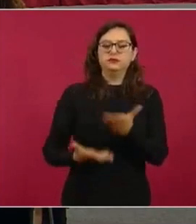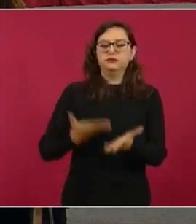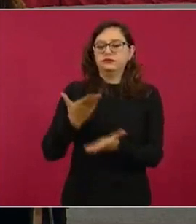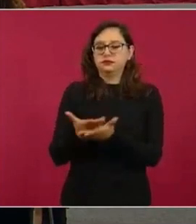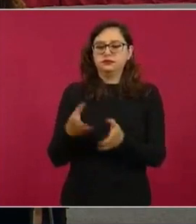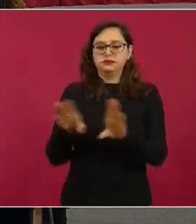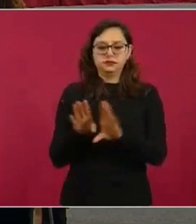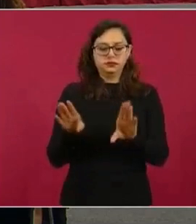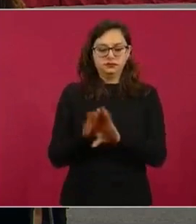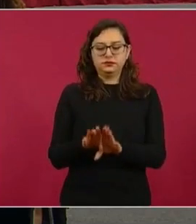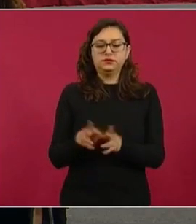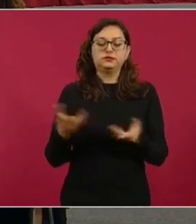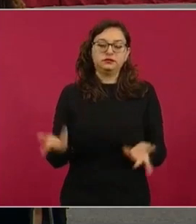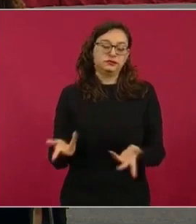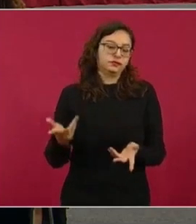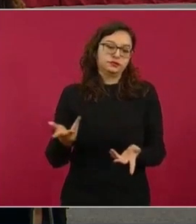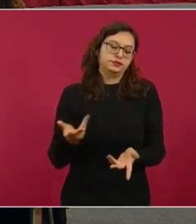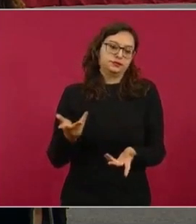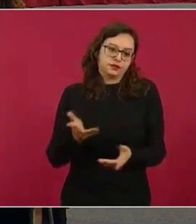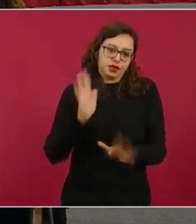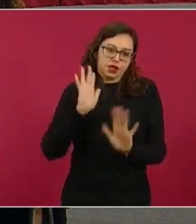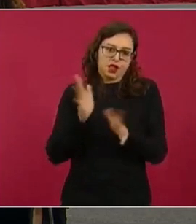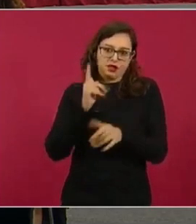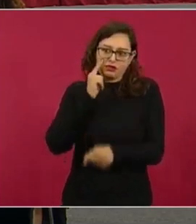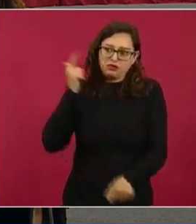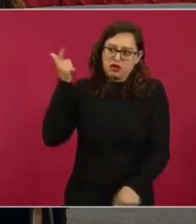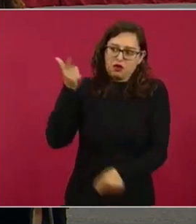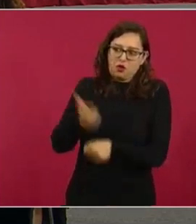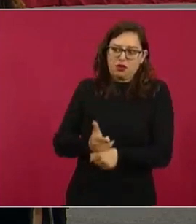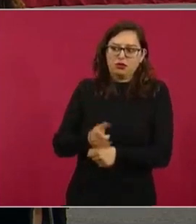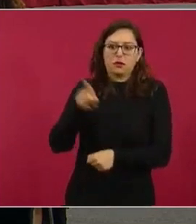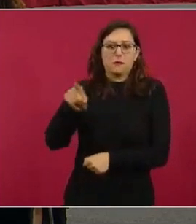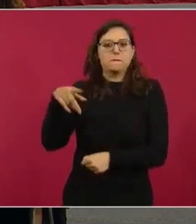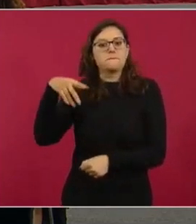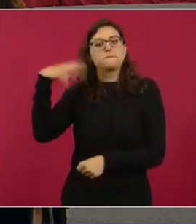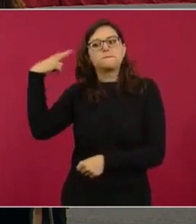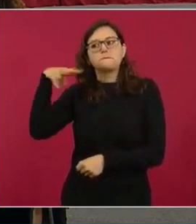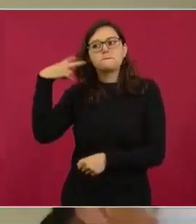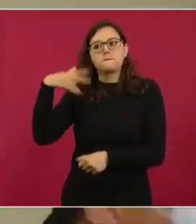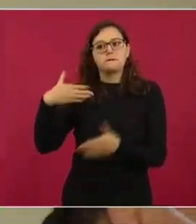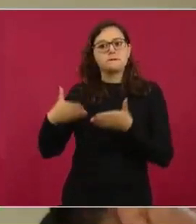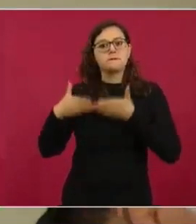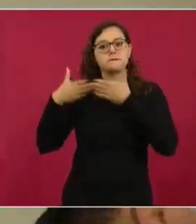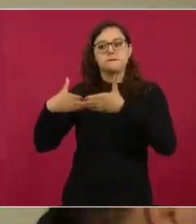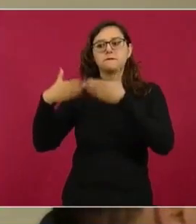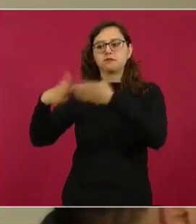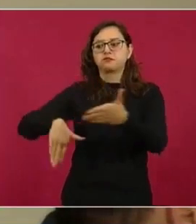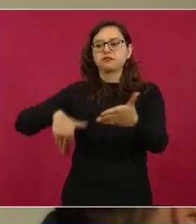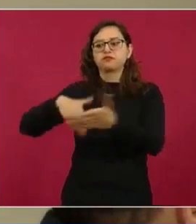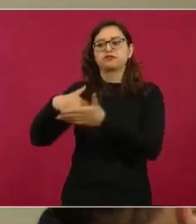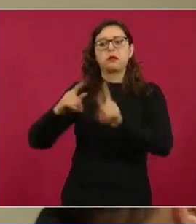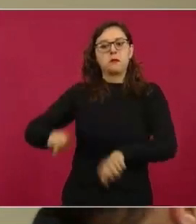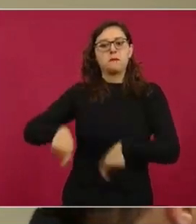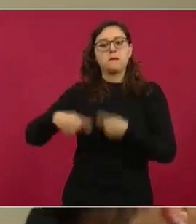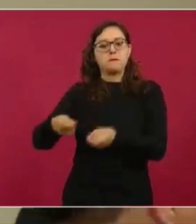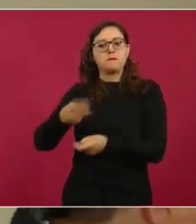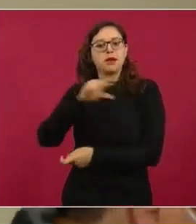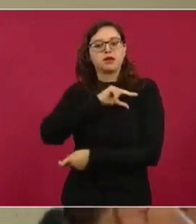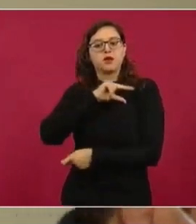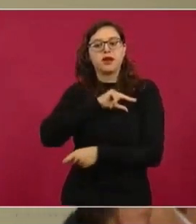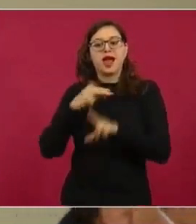privatización concretamente del puerto de Veracruz hasta incluso 100 años y que usted ha dicho que, bueno, pues se dio esa ampliación, primero fueron